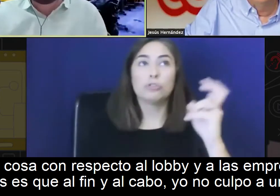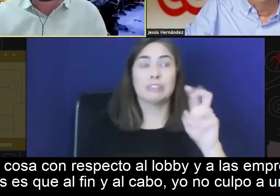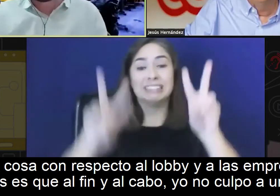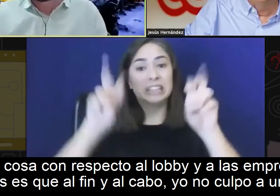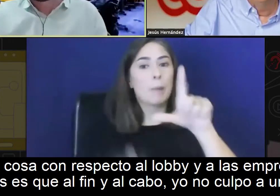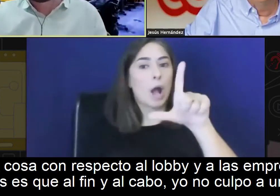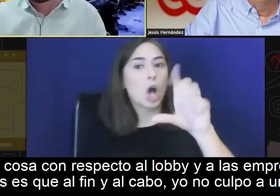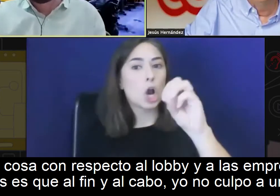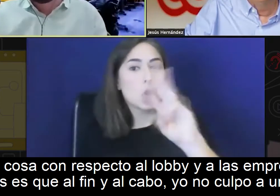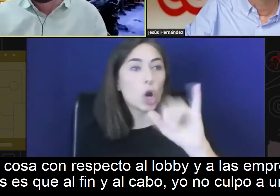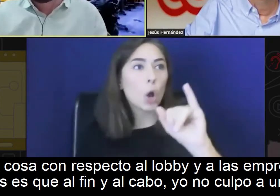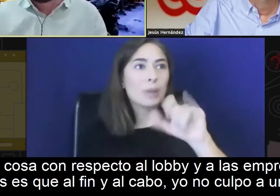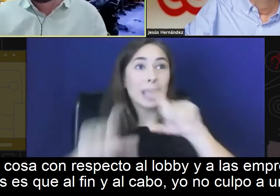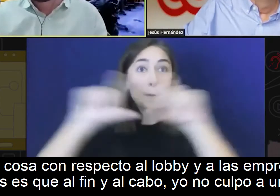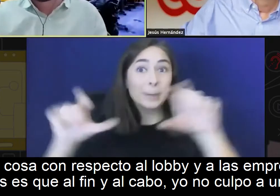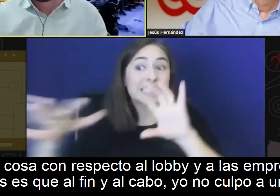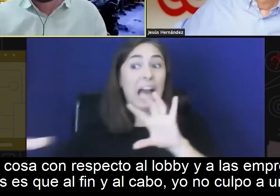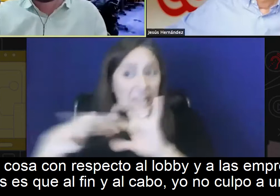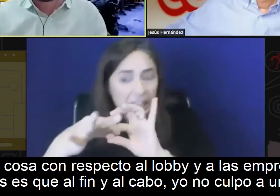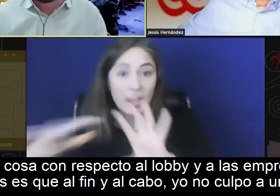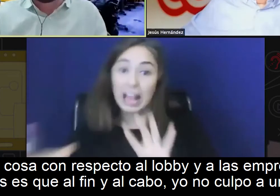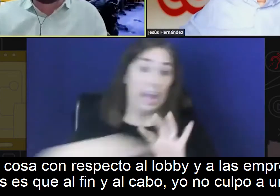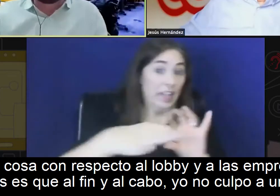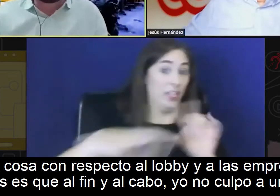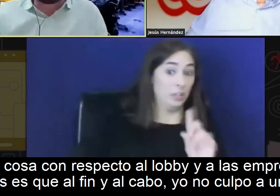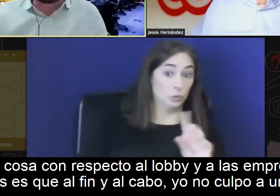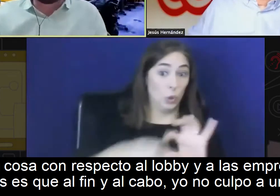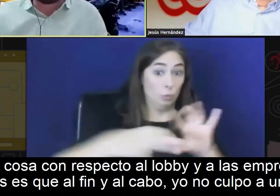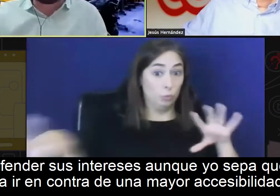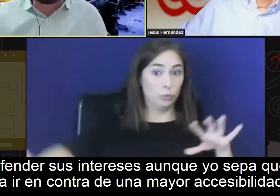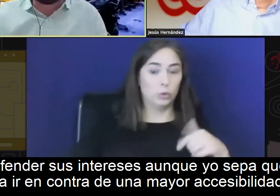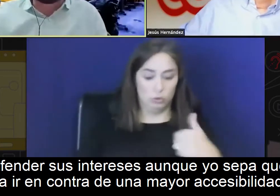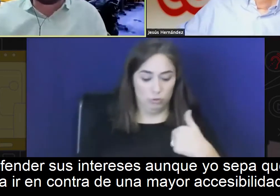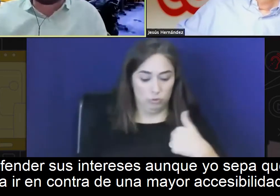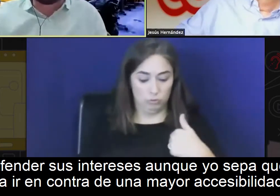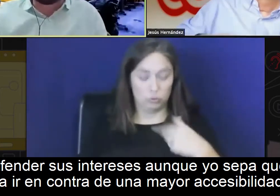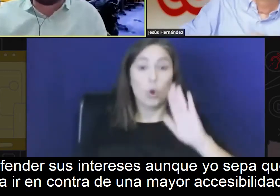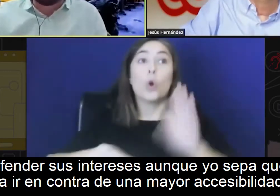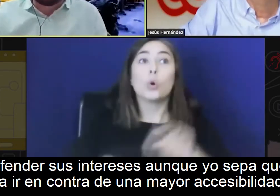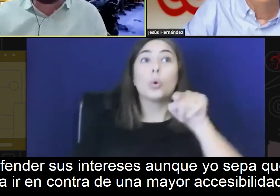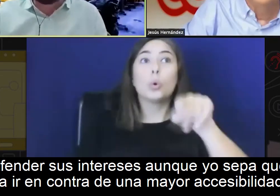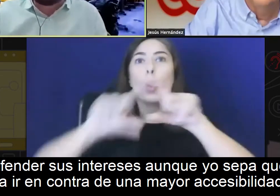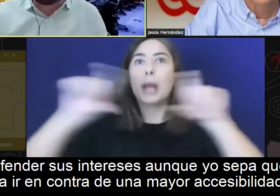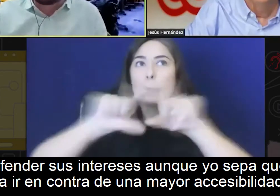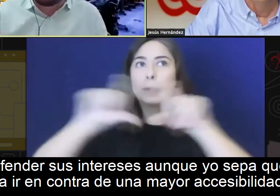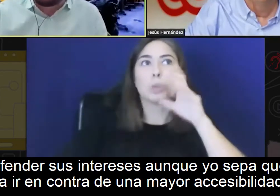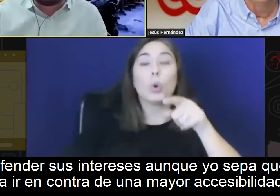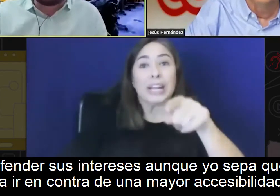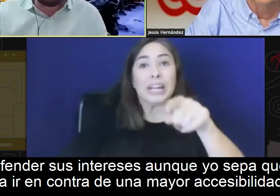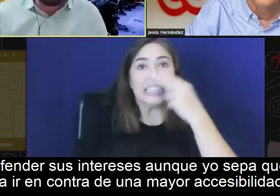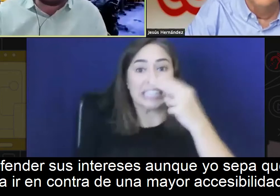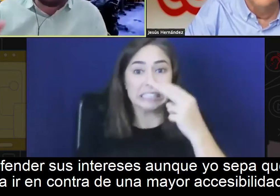aliadas es que al fin y al cabo yo no culpo a una empresa por intentar defender sus intereses, aunque yo sepa